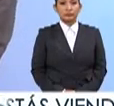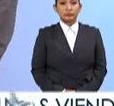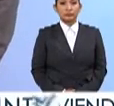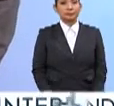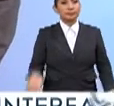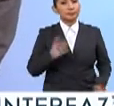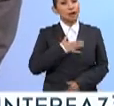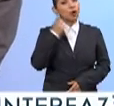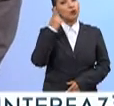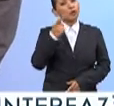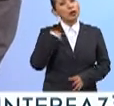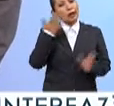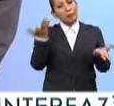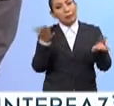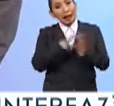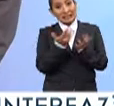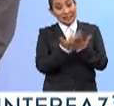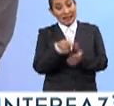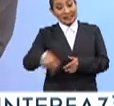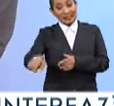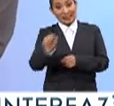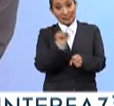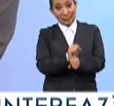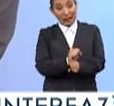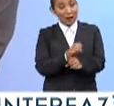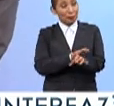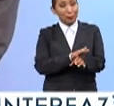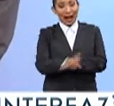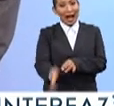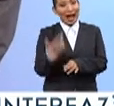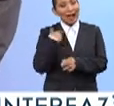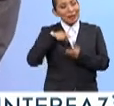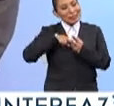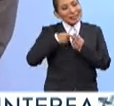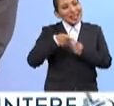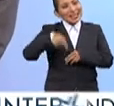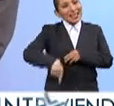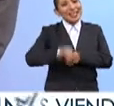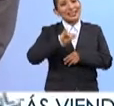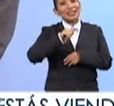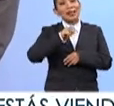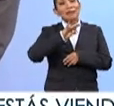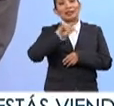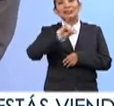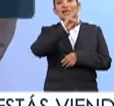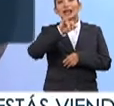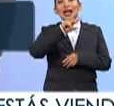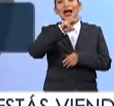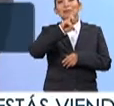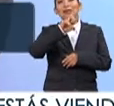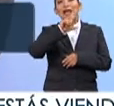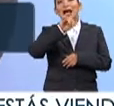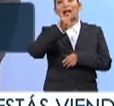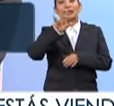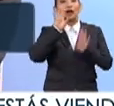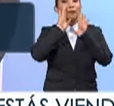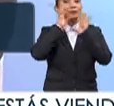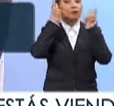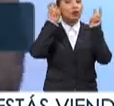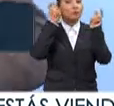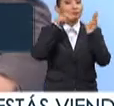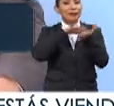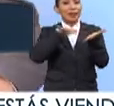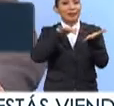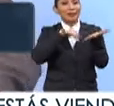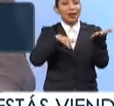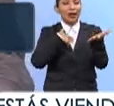pero uno de los momentos más esperados de la semana puede iniciar aquí en interfaz con javier aranda y sus confesiones literarias